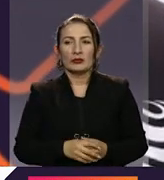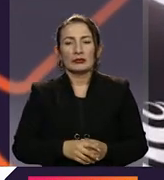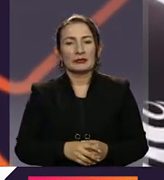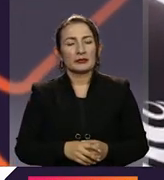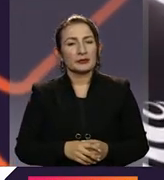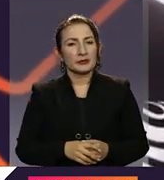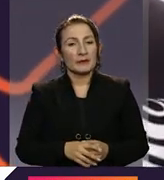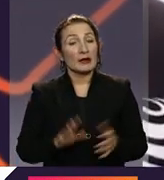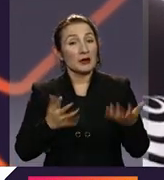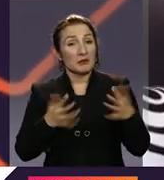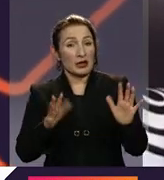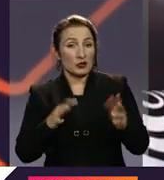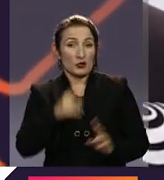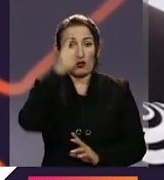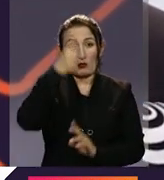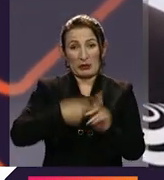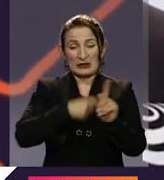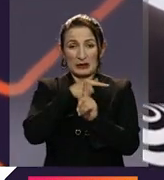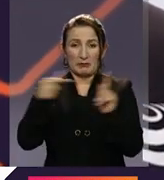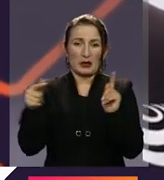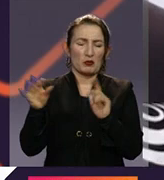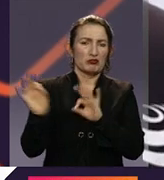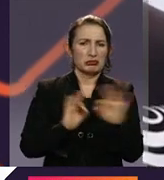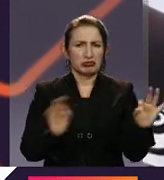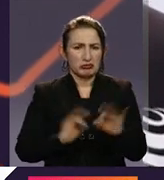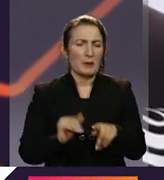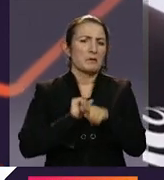y medio preparándonos. Estuvimos en una